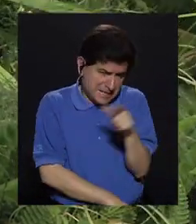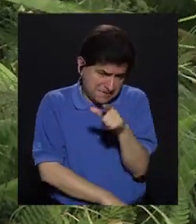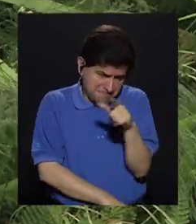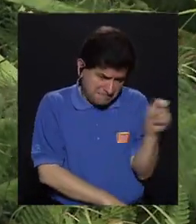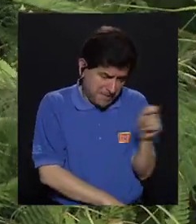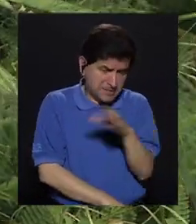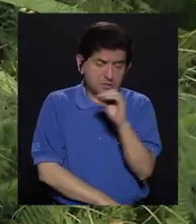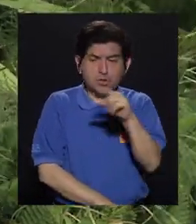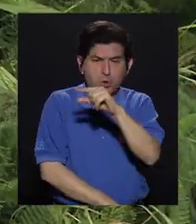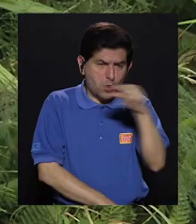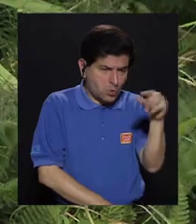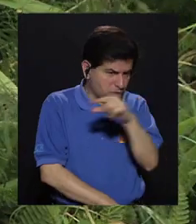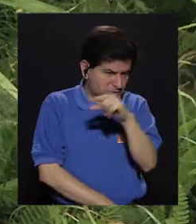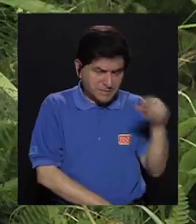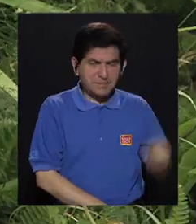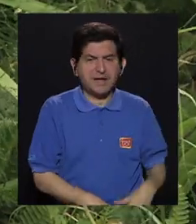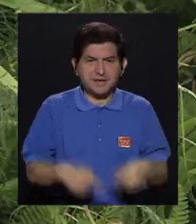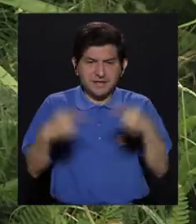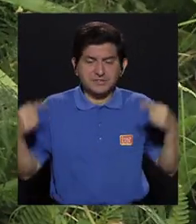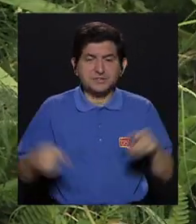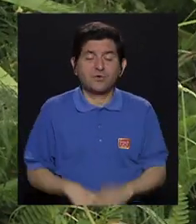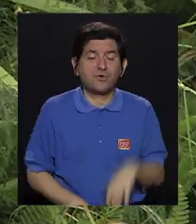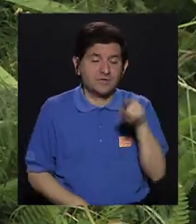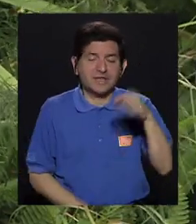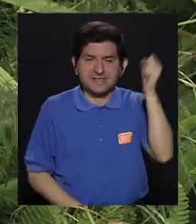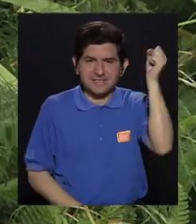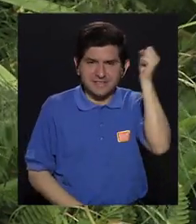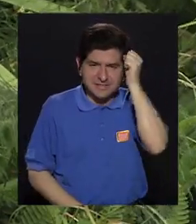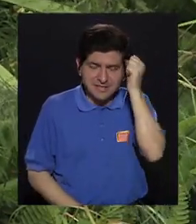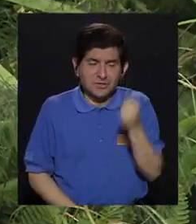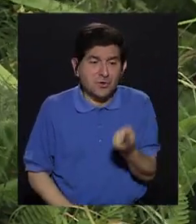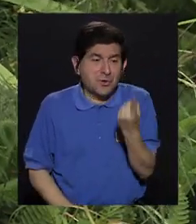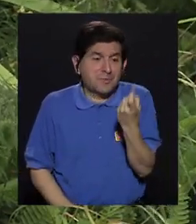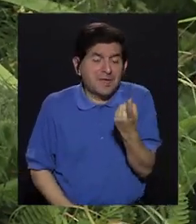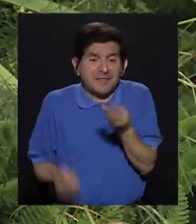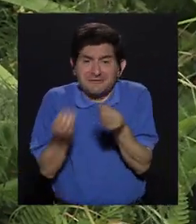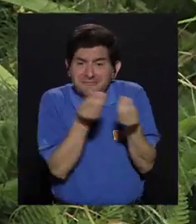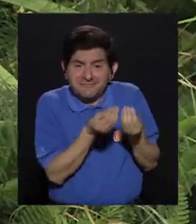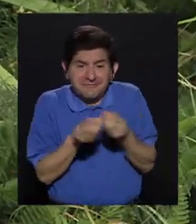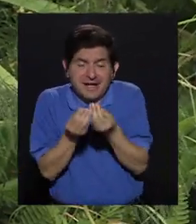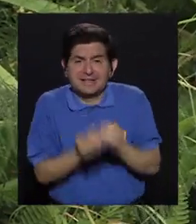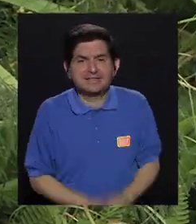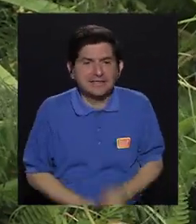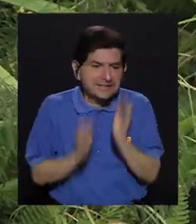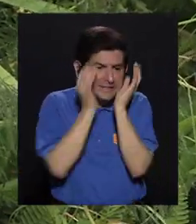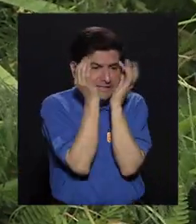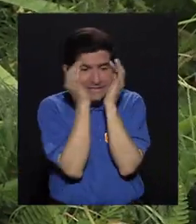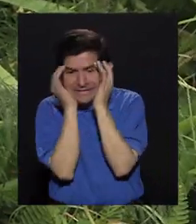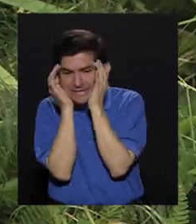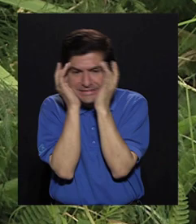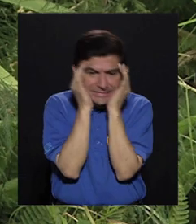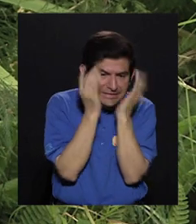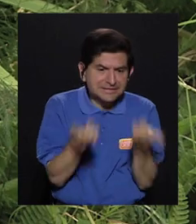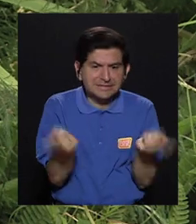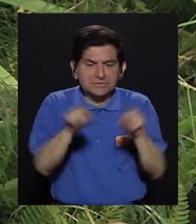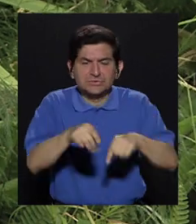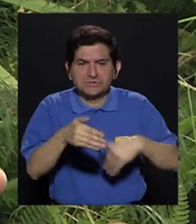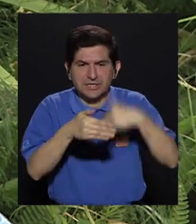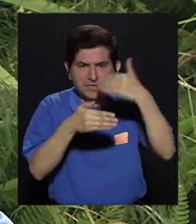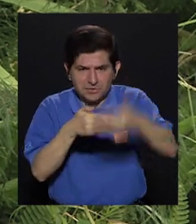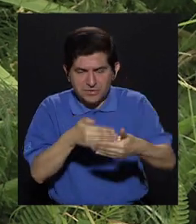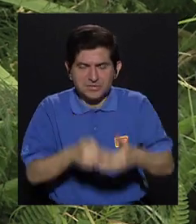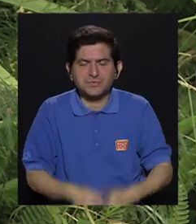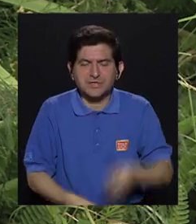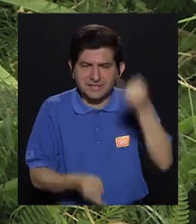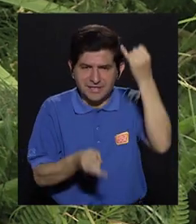los siguientes meses o las siguientes semanas en realidad contra el síndrome de abstinencia, que es ese síndrome ansioso que se presenta después